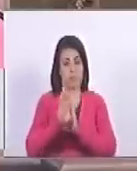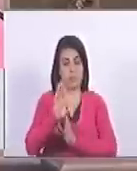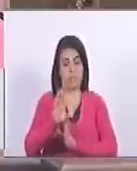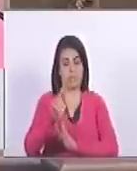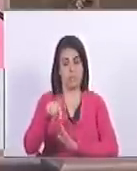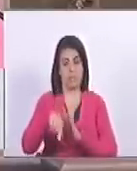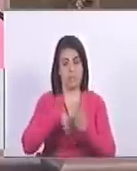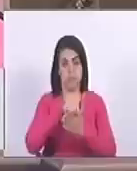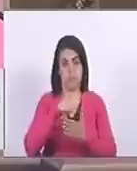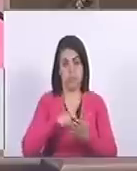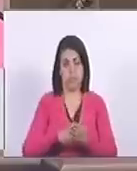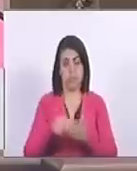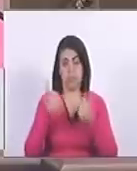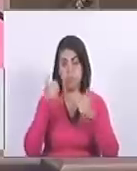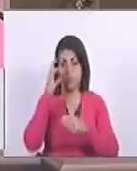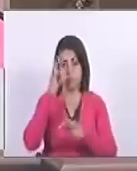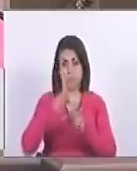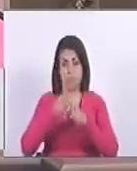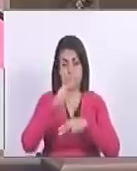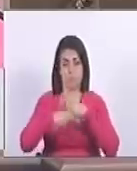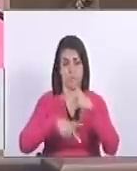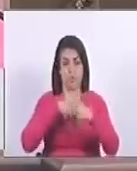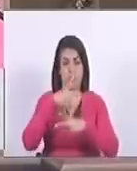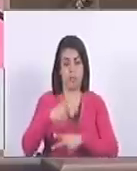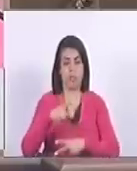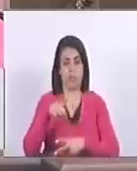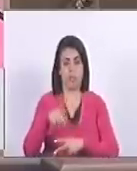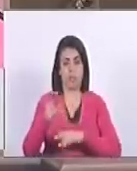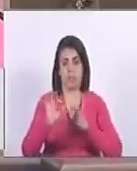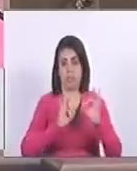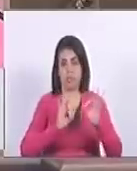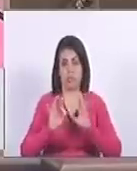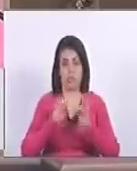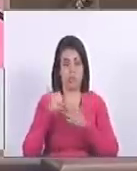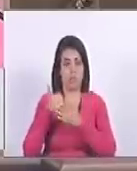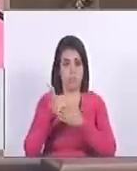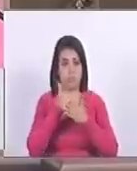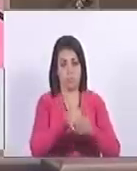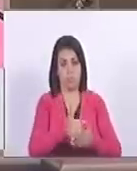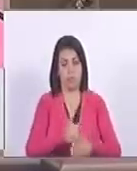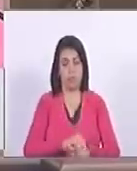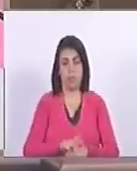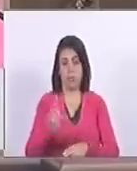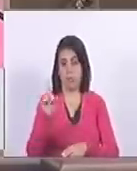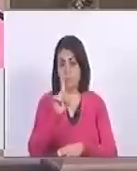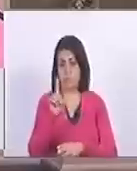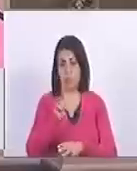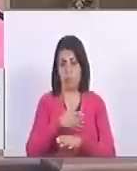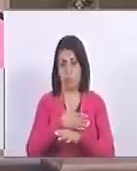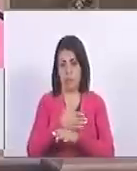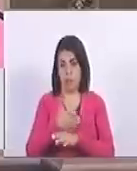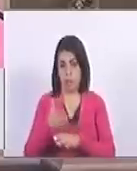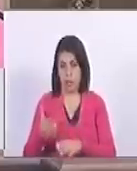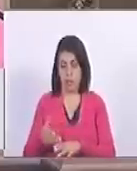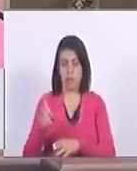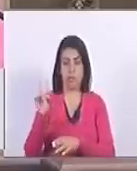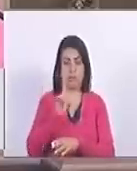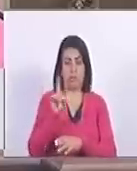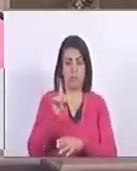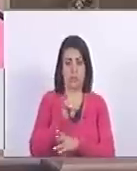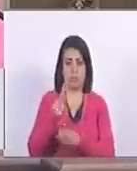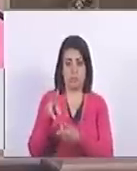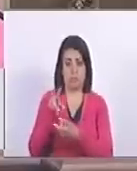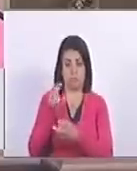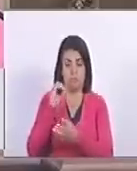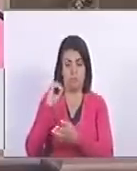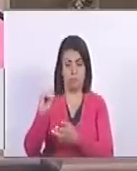progresividad, generalidad, buena fe, productividad, capacidad contributiva, no retroactividad, no